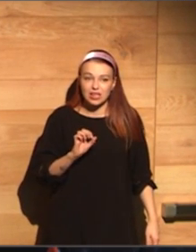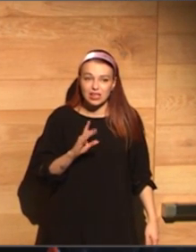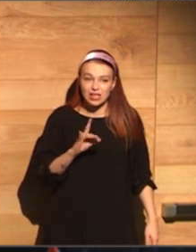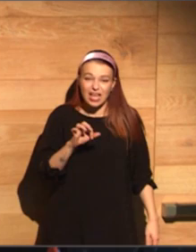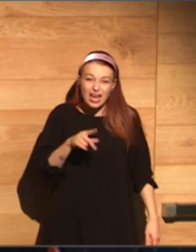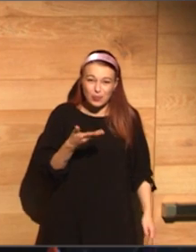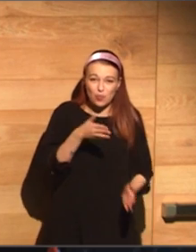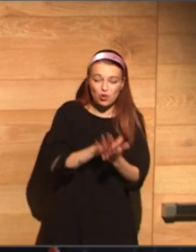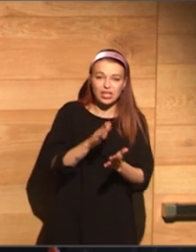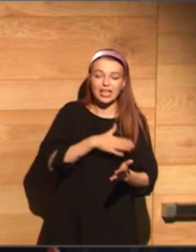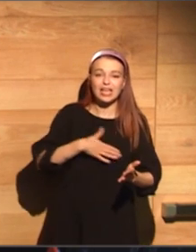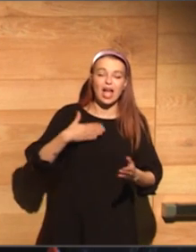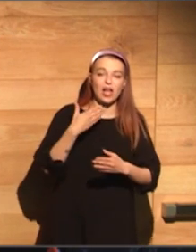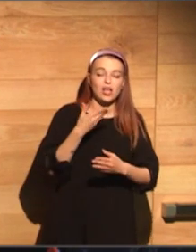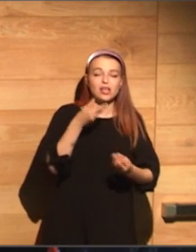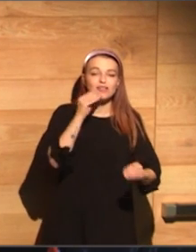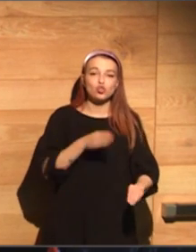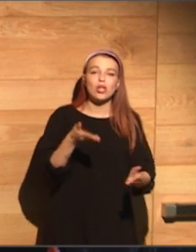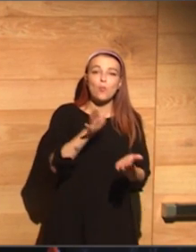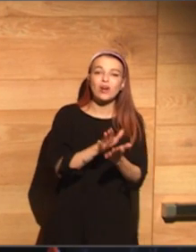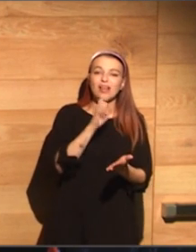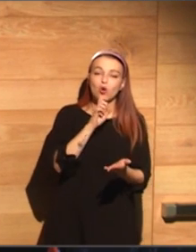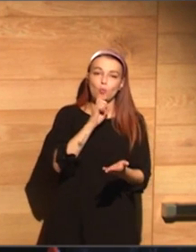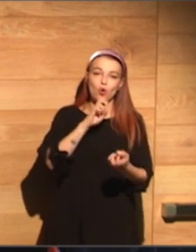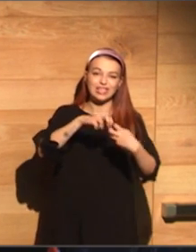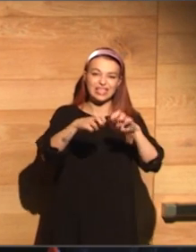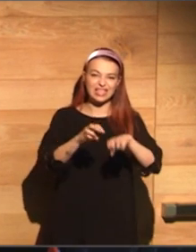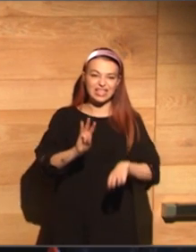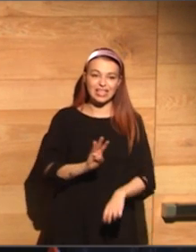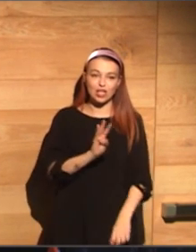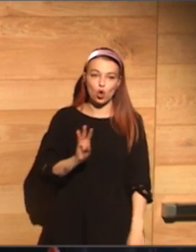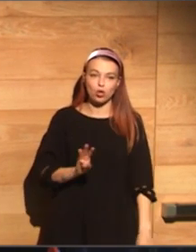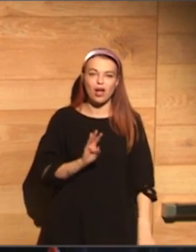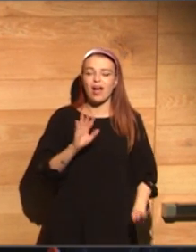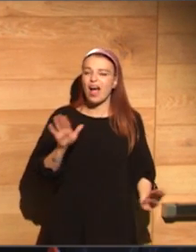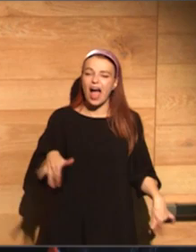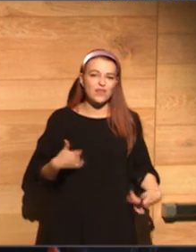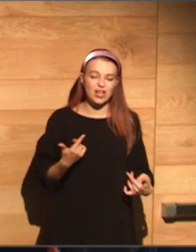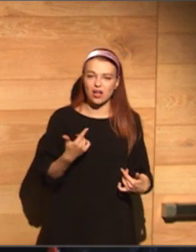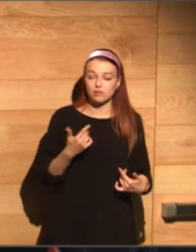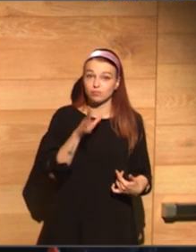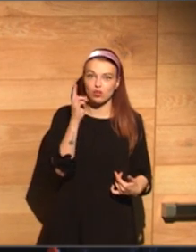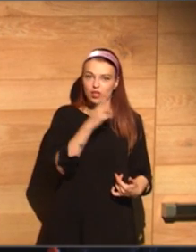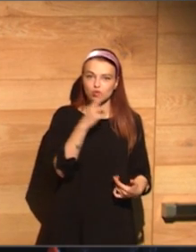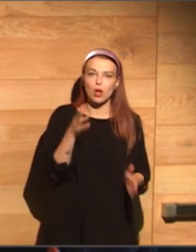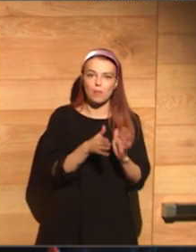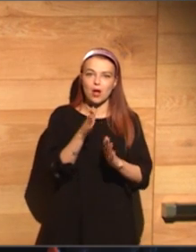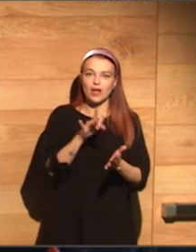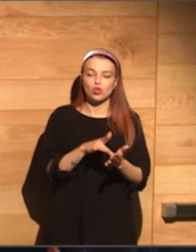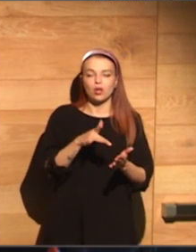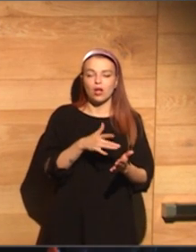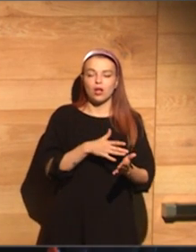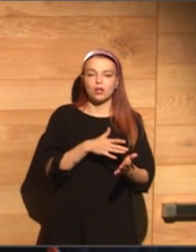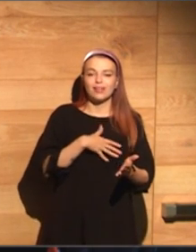trío y enfrentándose a la censura decide que jueguen una partida de brisca, no me acuerdo cuál jugaban. Creo que era Tute.